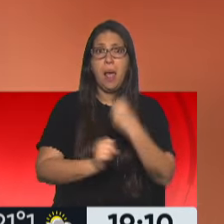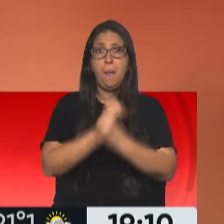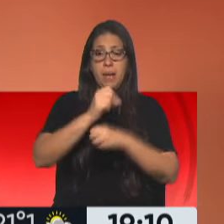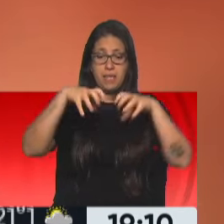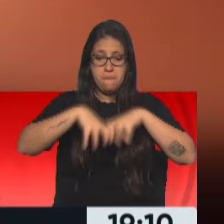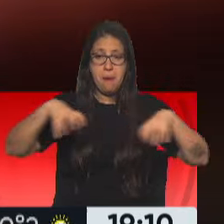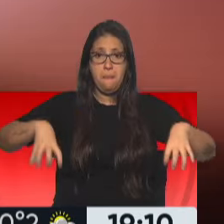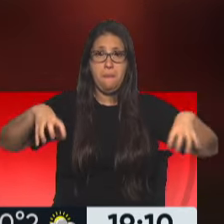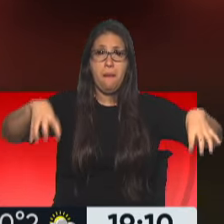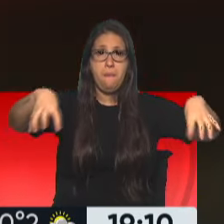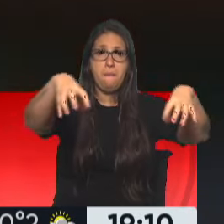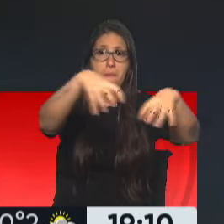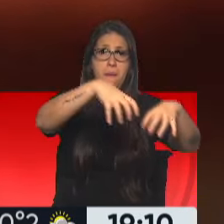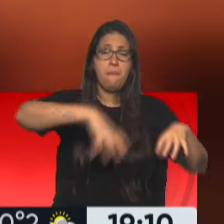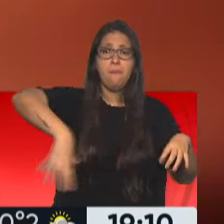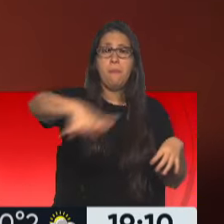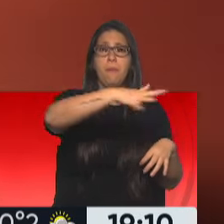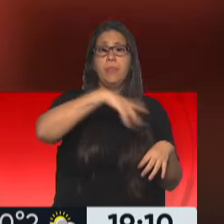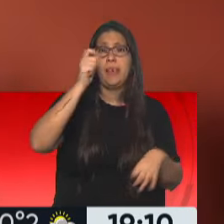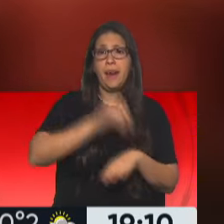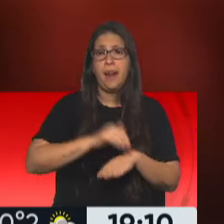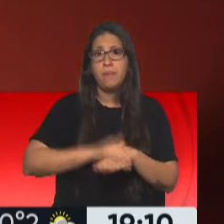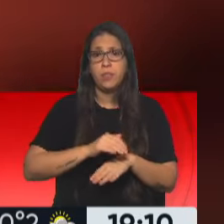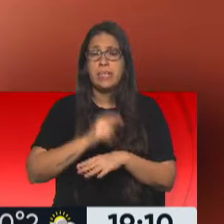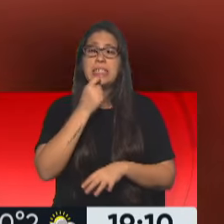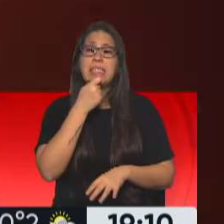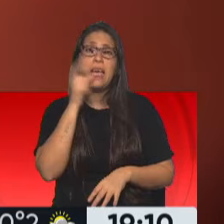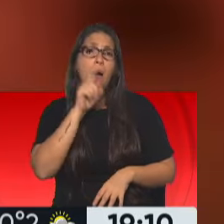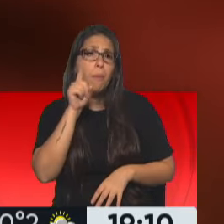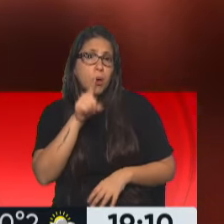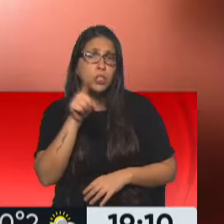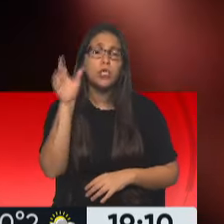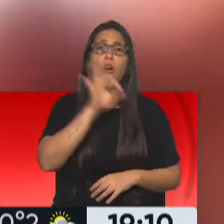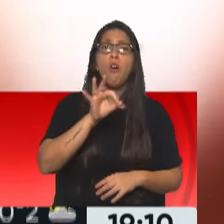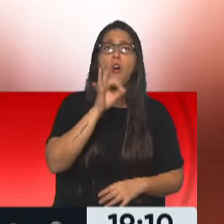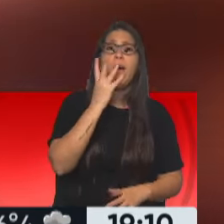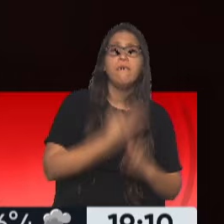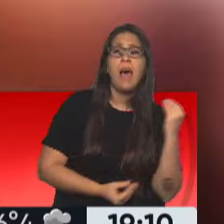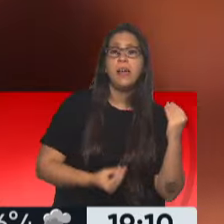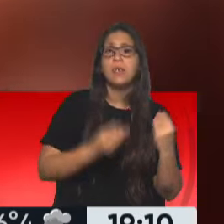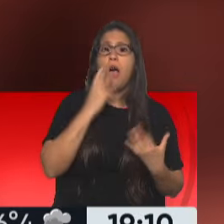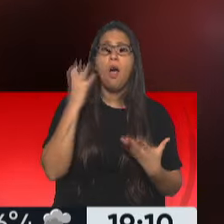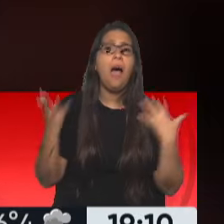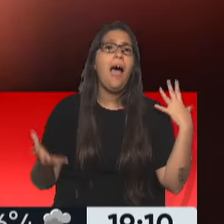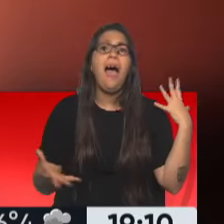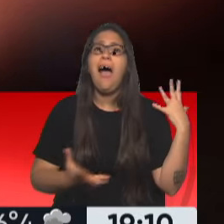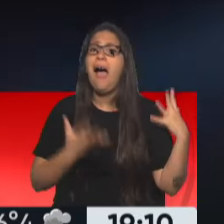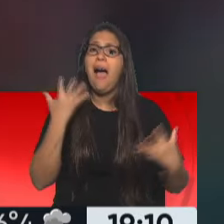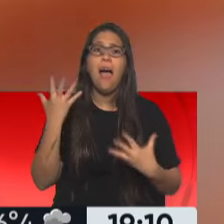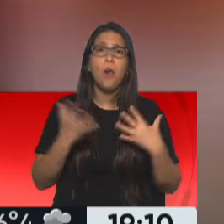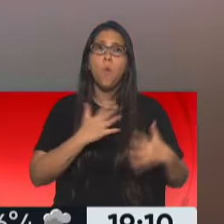componen este gran predio industrial. Saber si fue intencional, si fue un accidente o si hubo algún